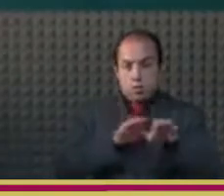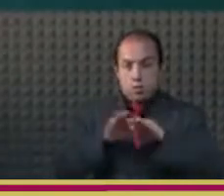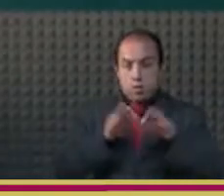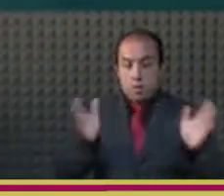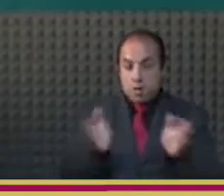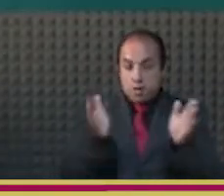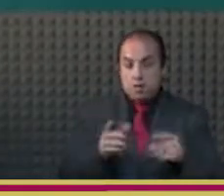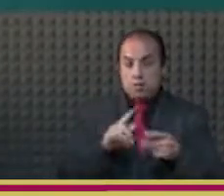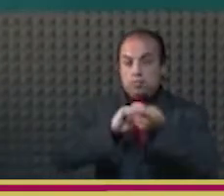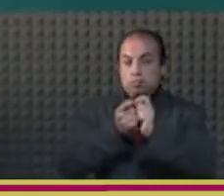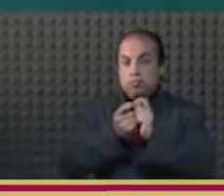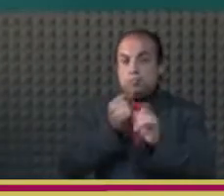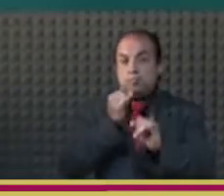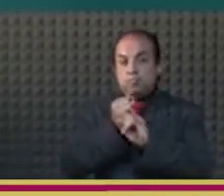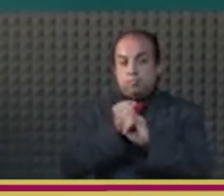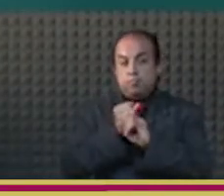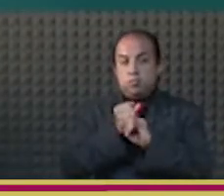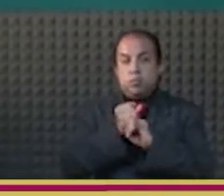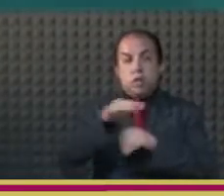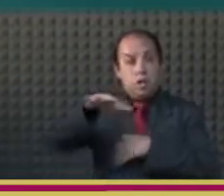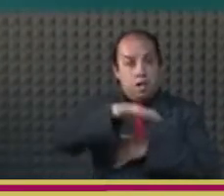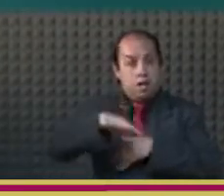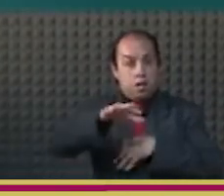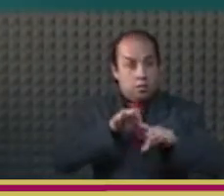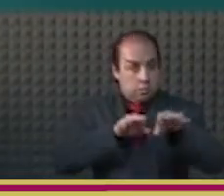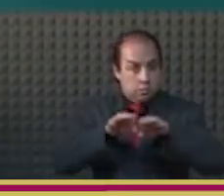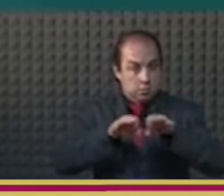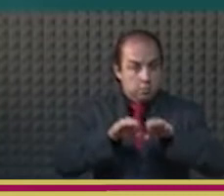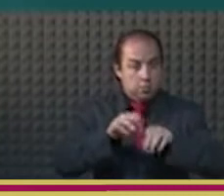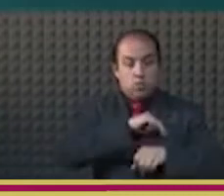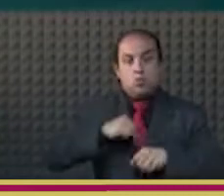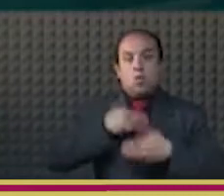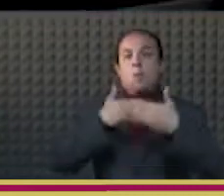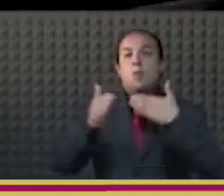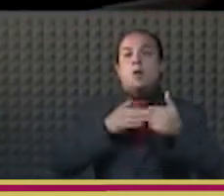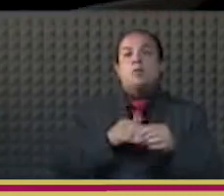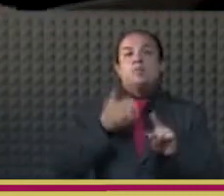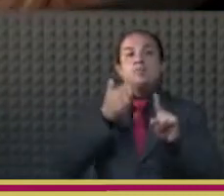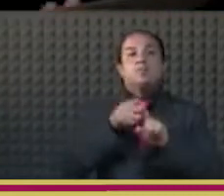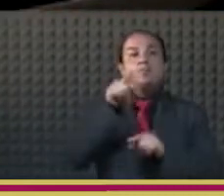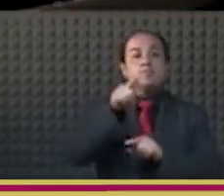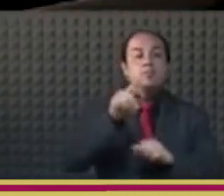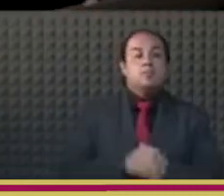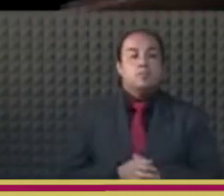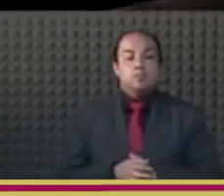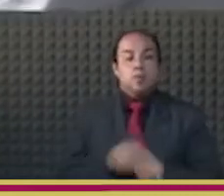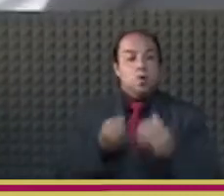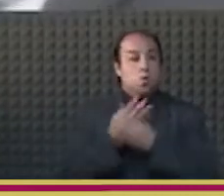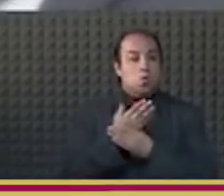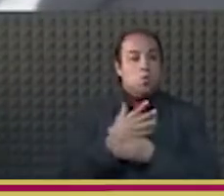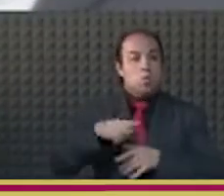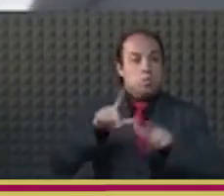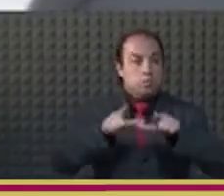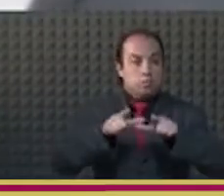la transformación digital en el mundo del trabajo. Por ello, nos renovamos para ti. Con el nuevo portal del empleo